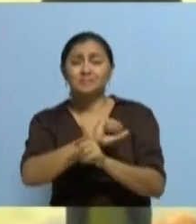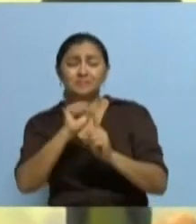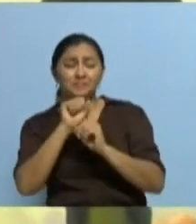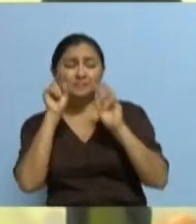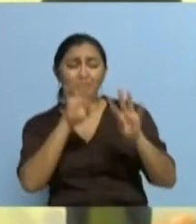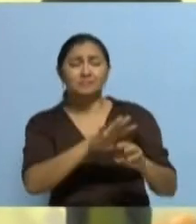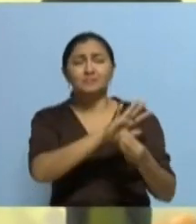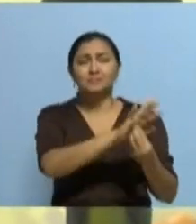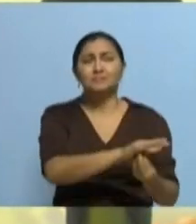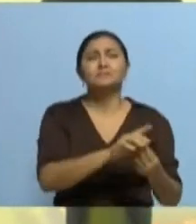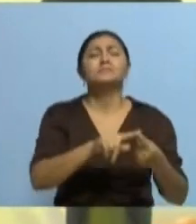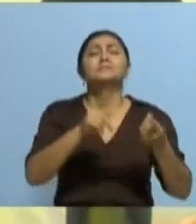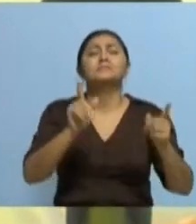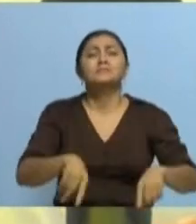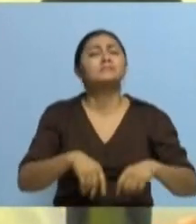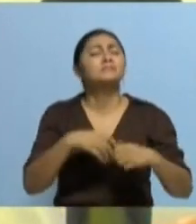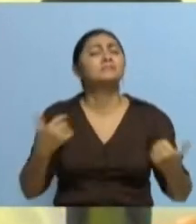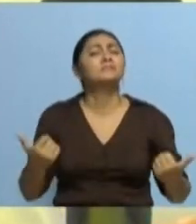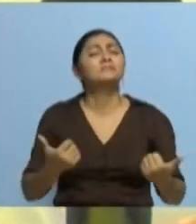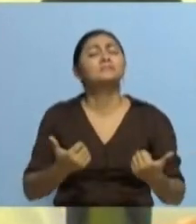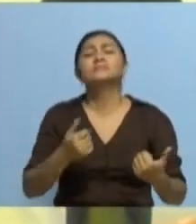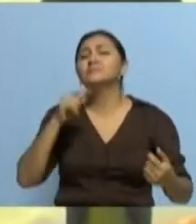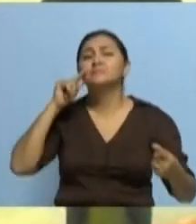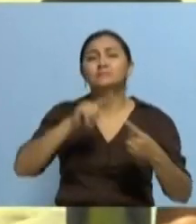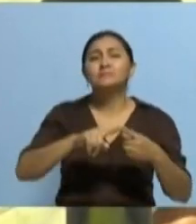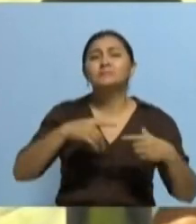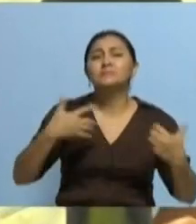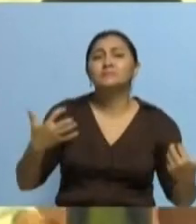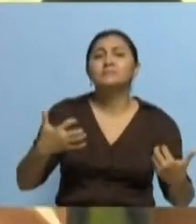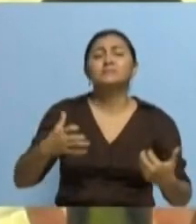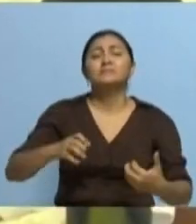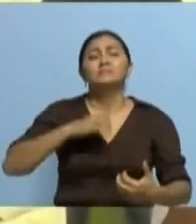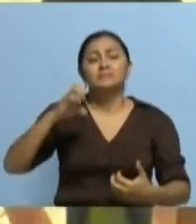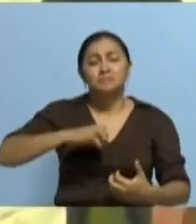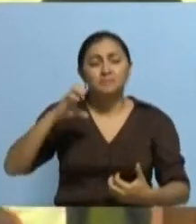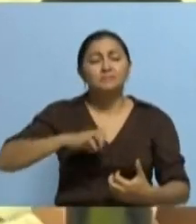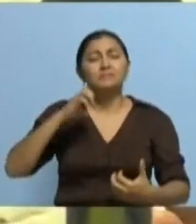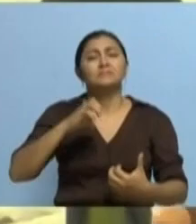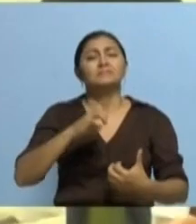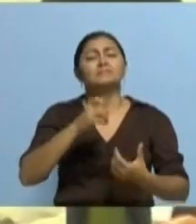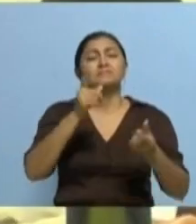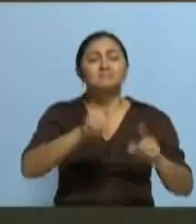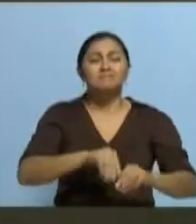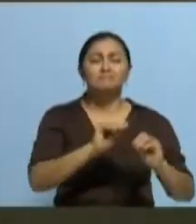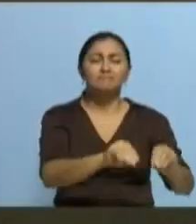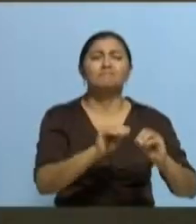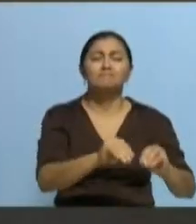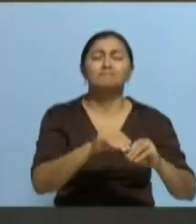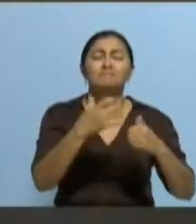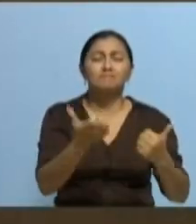enseñar emprendimiento, les vamos a dar cursos de tecnología para que ellas aprendan también.